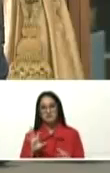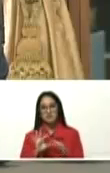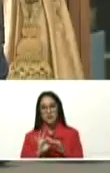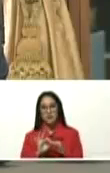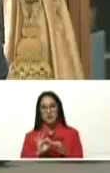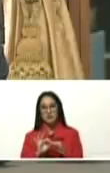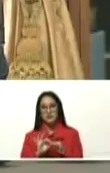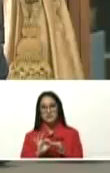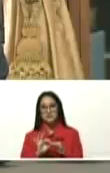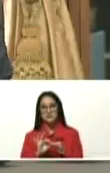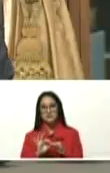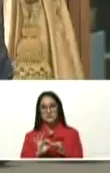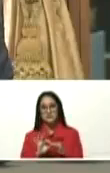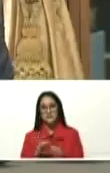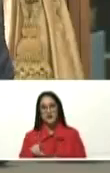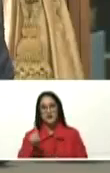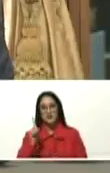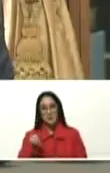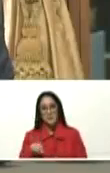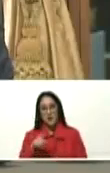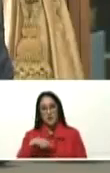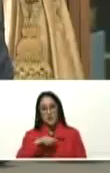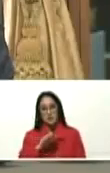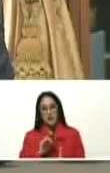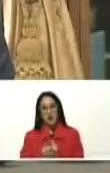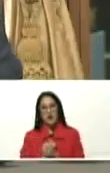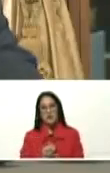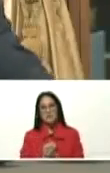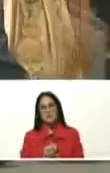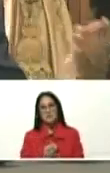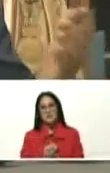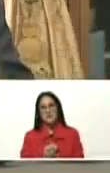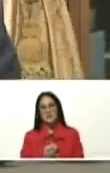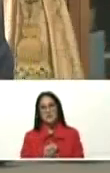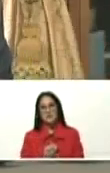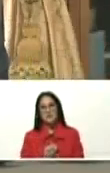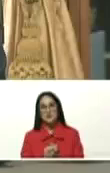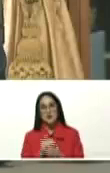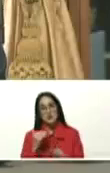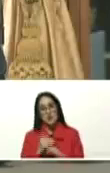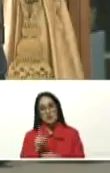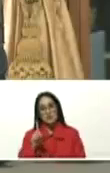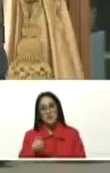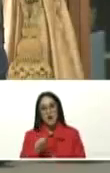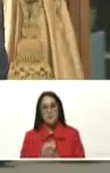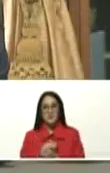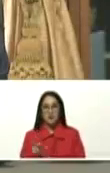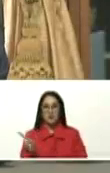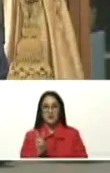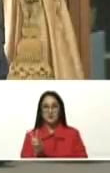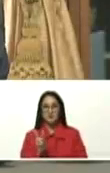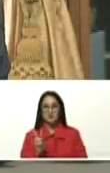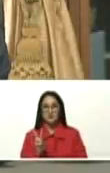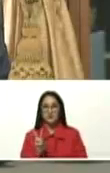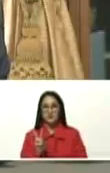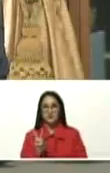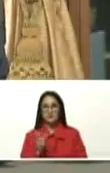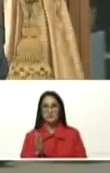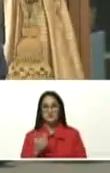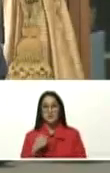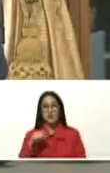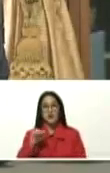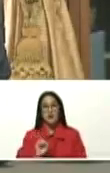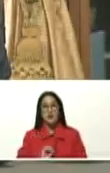y también con nuestros amigos que pueden ser amigos de Venezuela. Y hoy por la